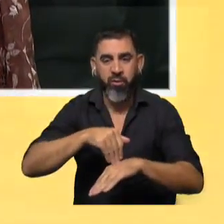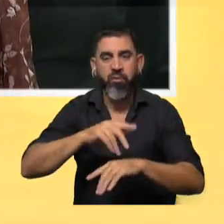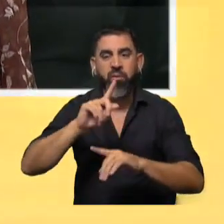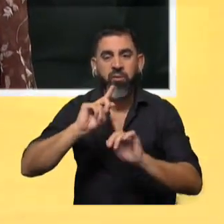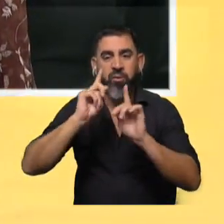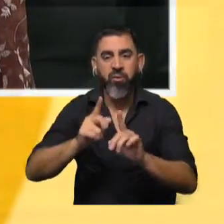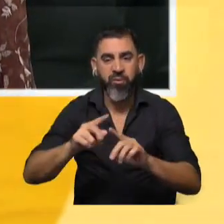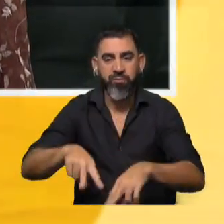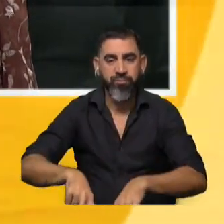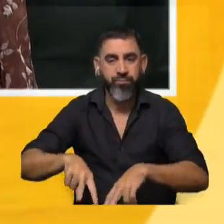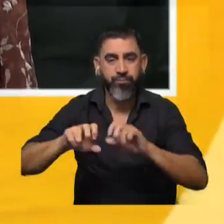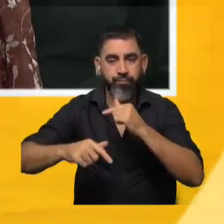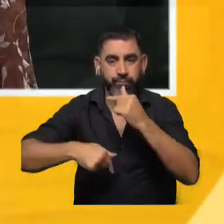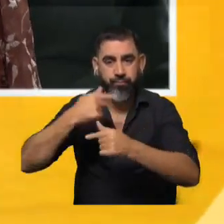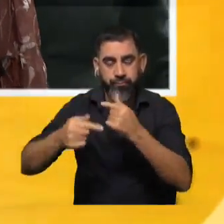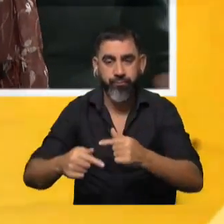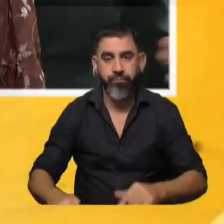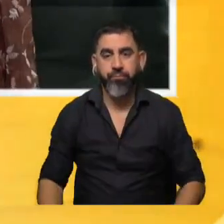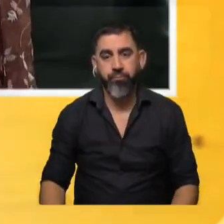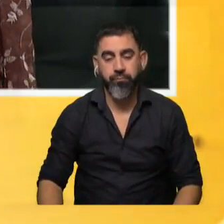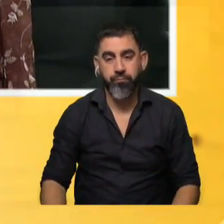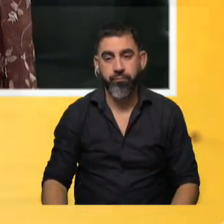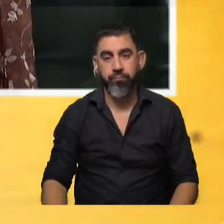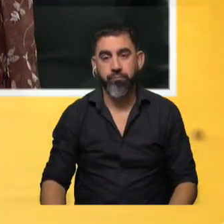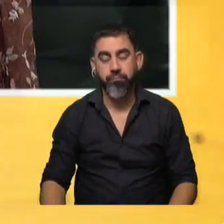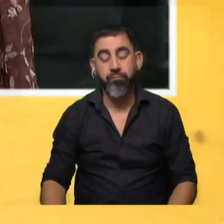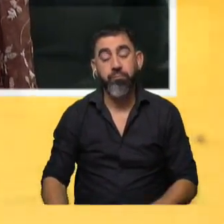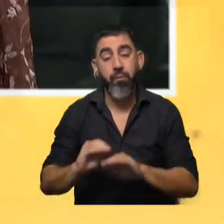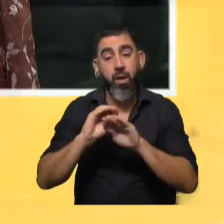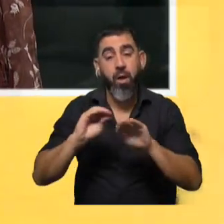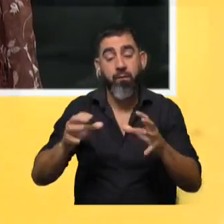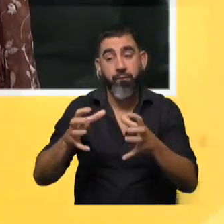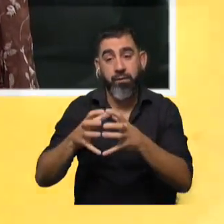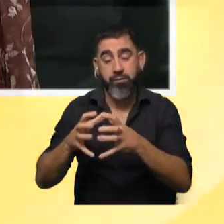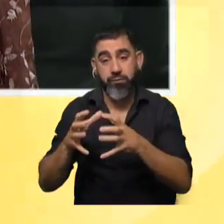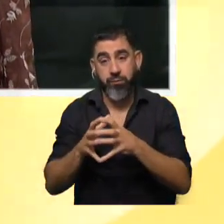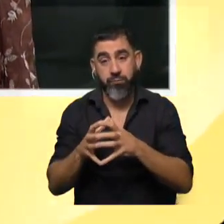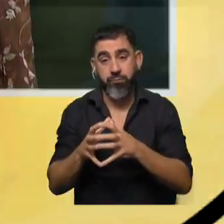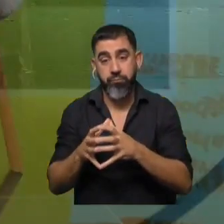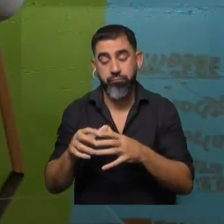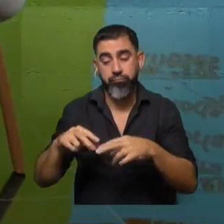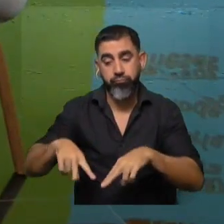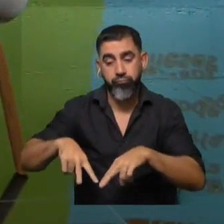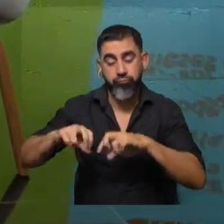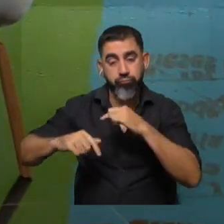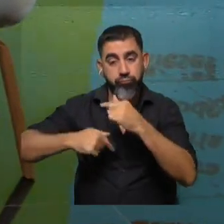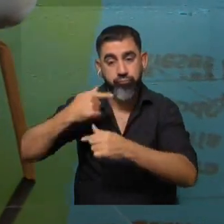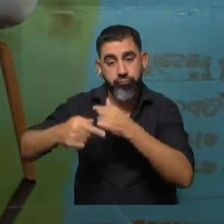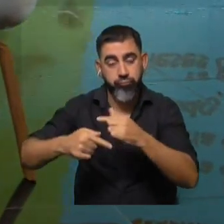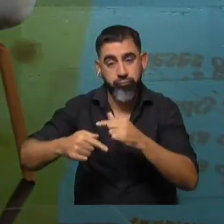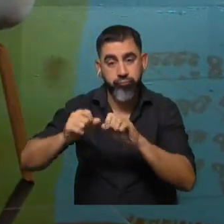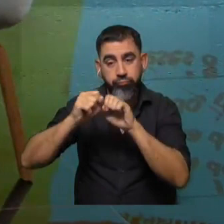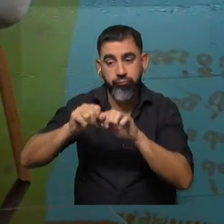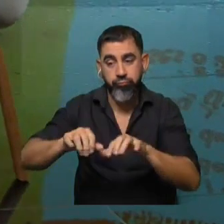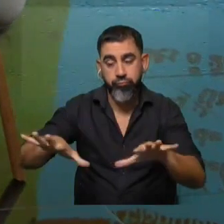nosotros seguimos investigando, fue cuando hicimos nuestra alerta grupal, seguimos investigando la presencia o la dispersión de